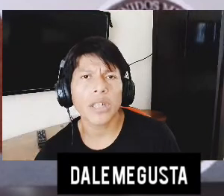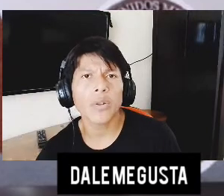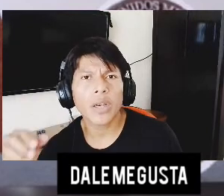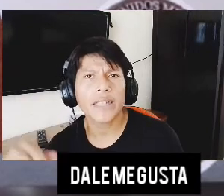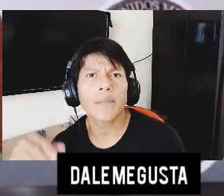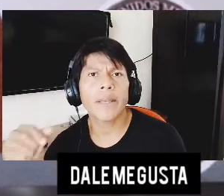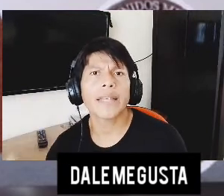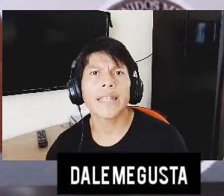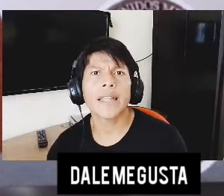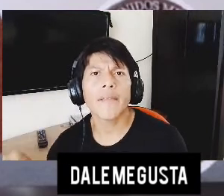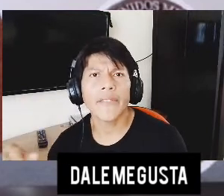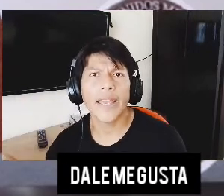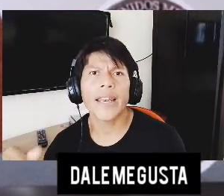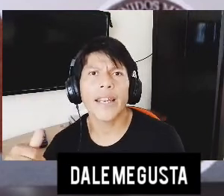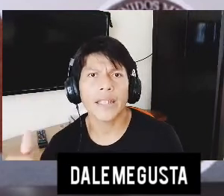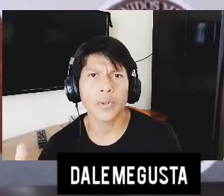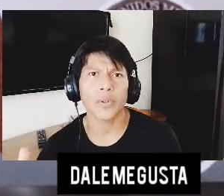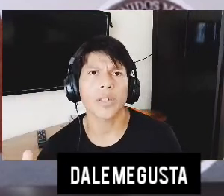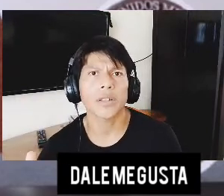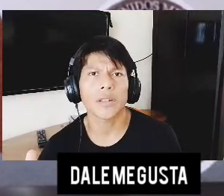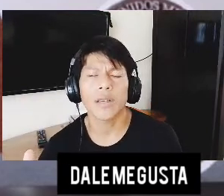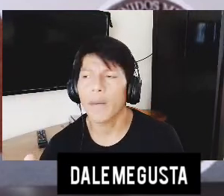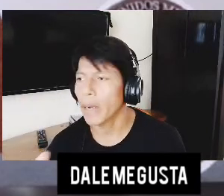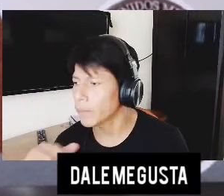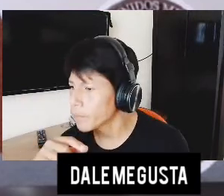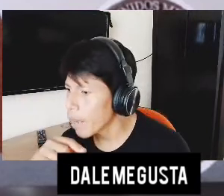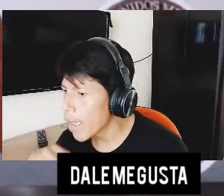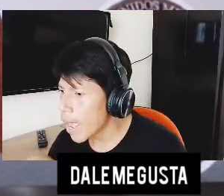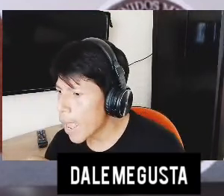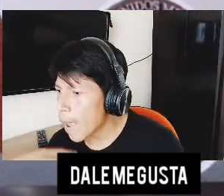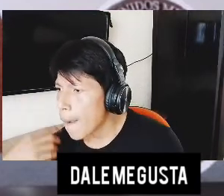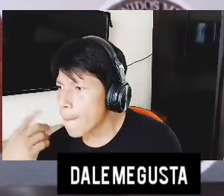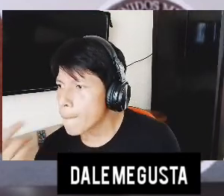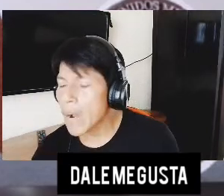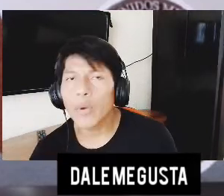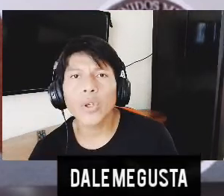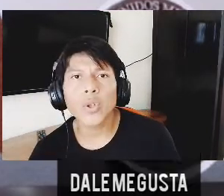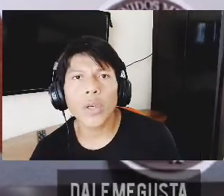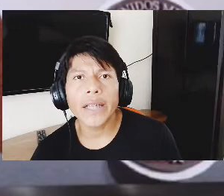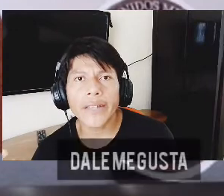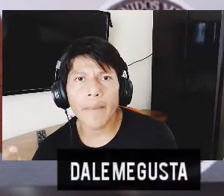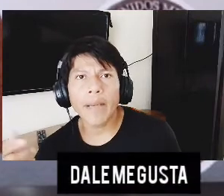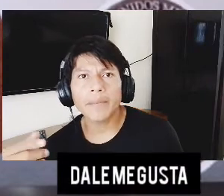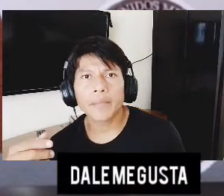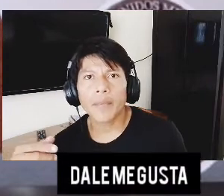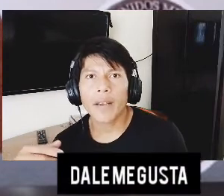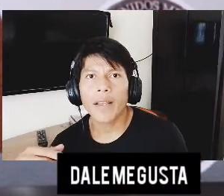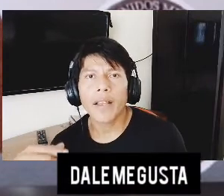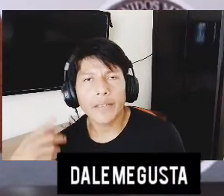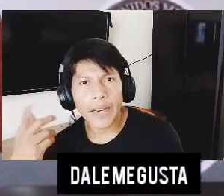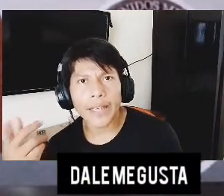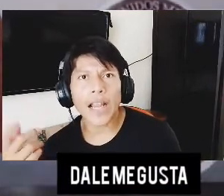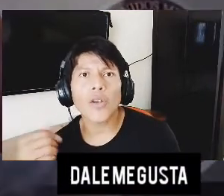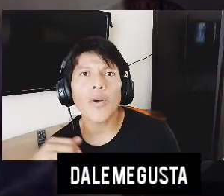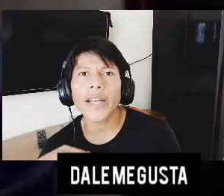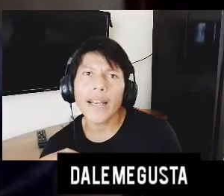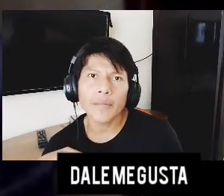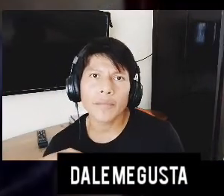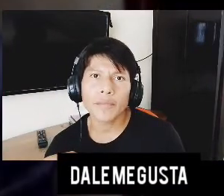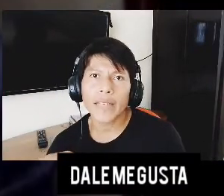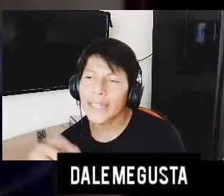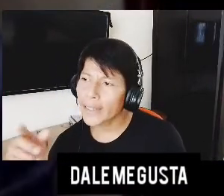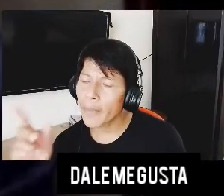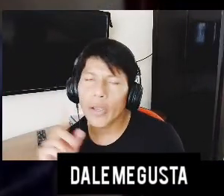sigue demostrando que se puede hacer bien las cosas. Bueno, vámonos con el tema de Ricardo